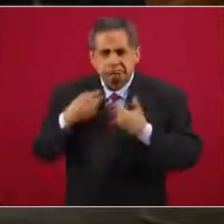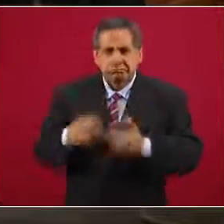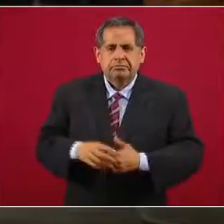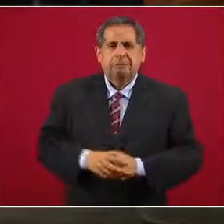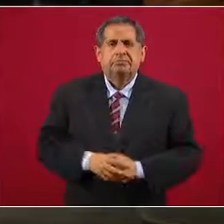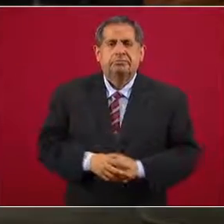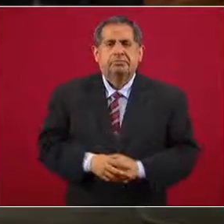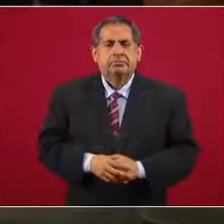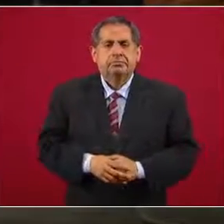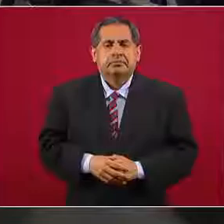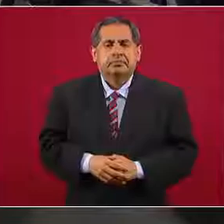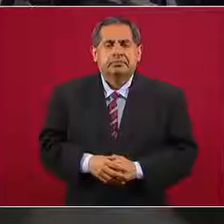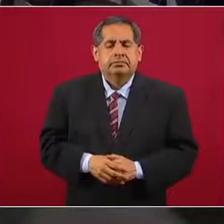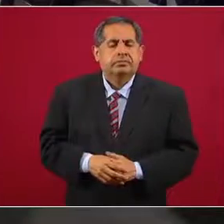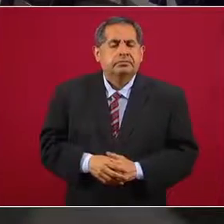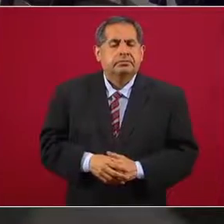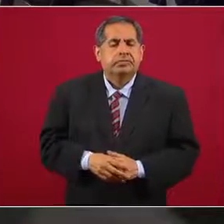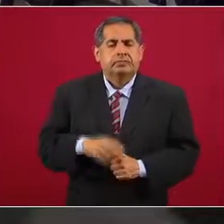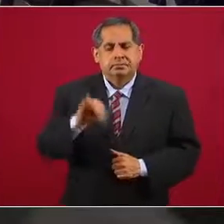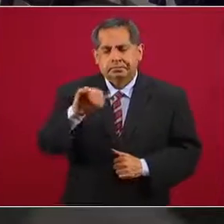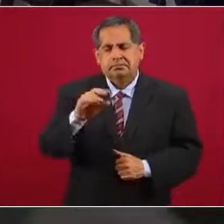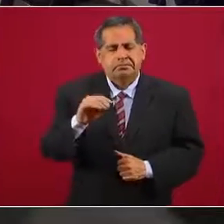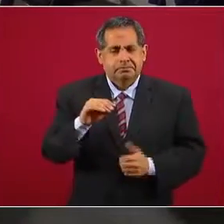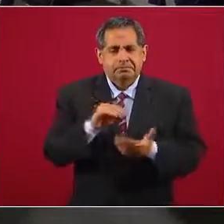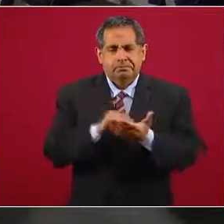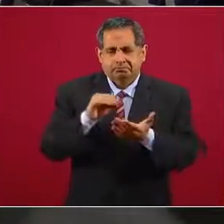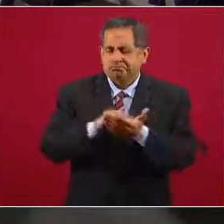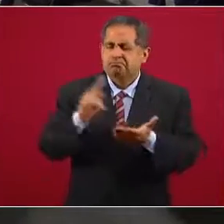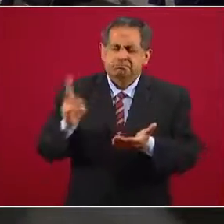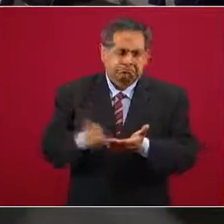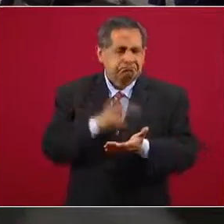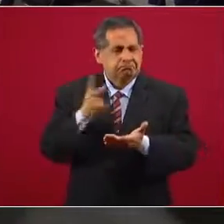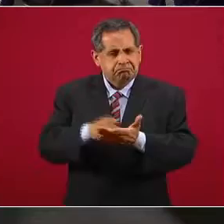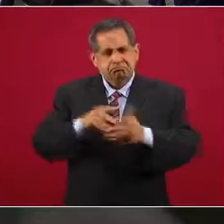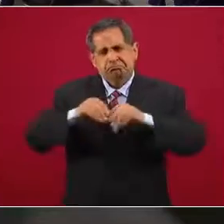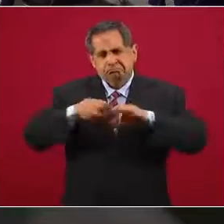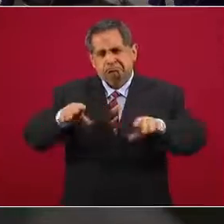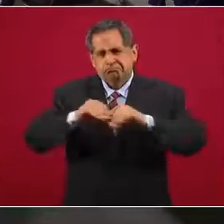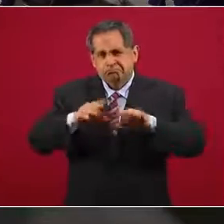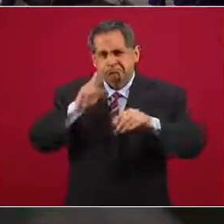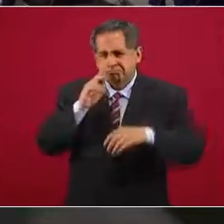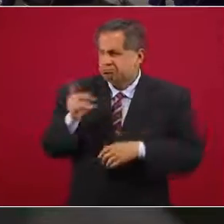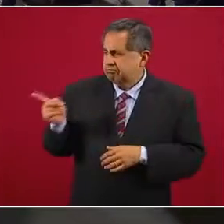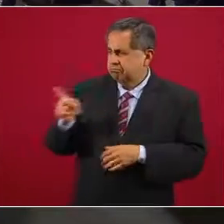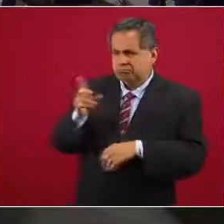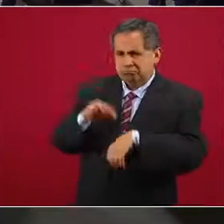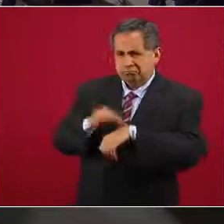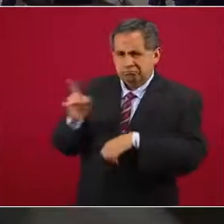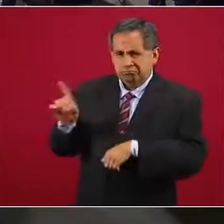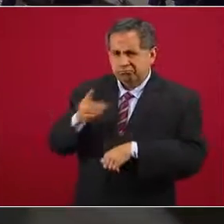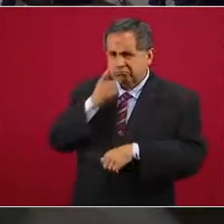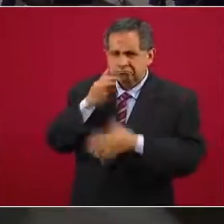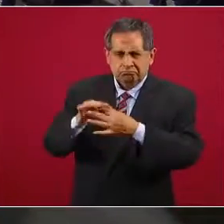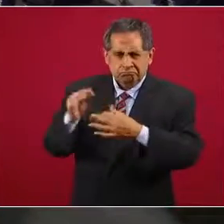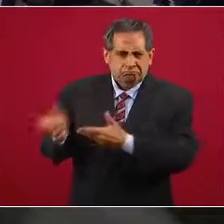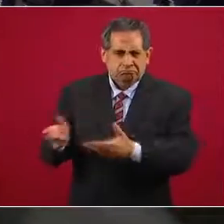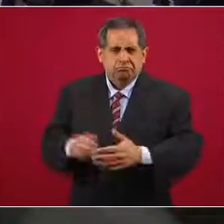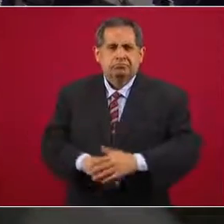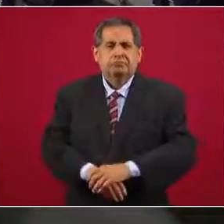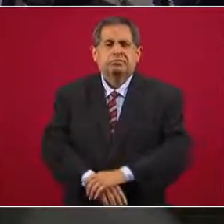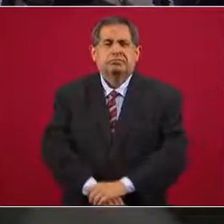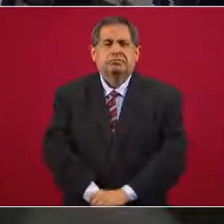viviendo. Sí, constantemente lo estamos tratando. A ver, doctor, lo de